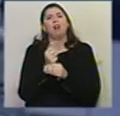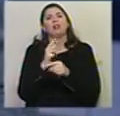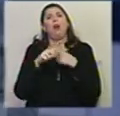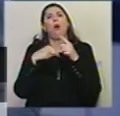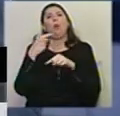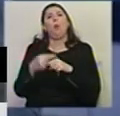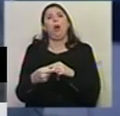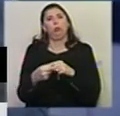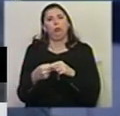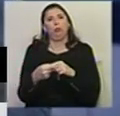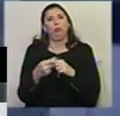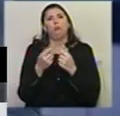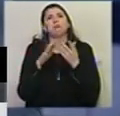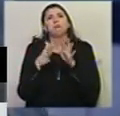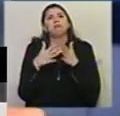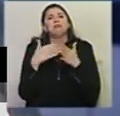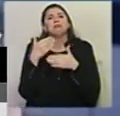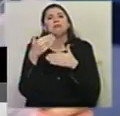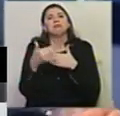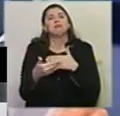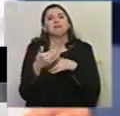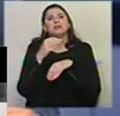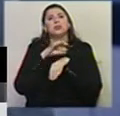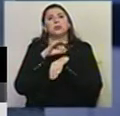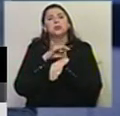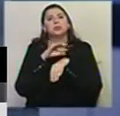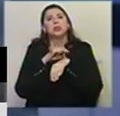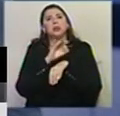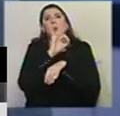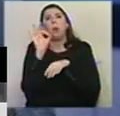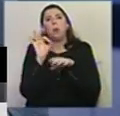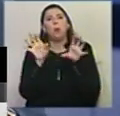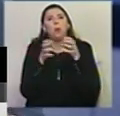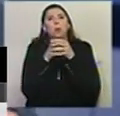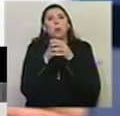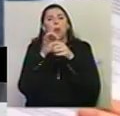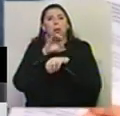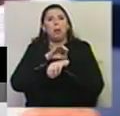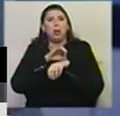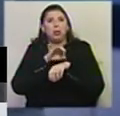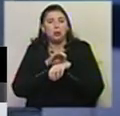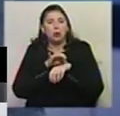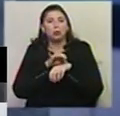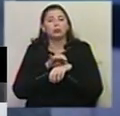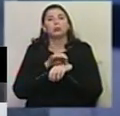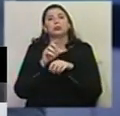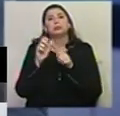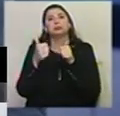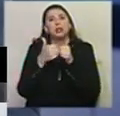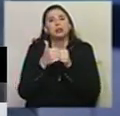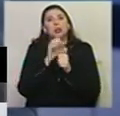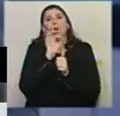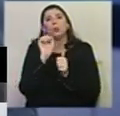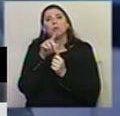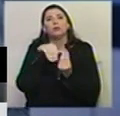decir, ¿hasta cuándo un médico o un grupo de médicos, un paciente o su familia tiene